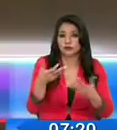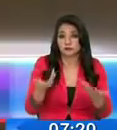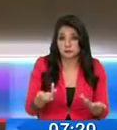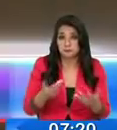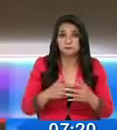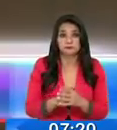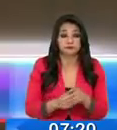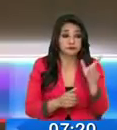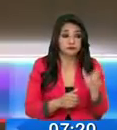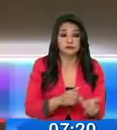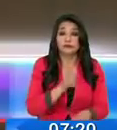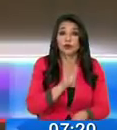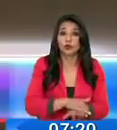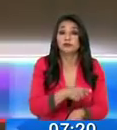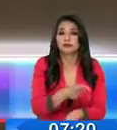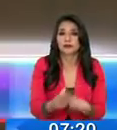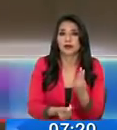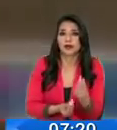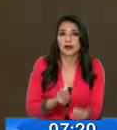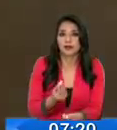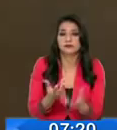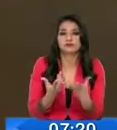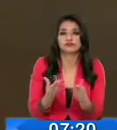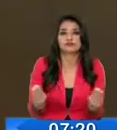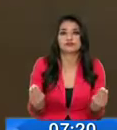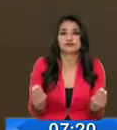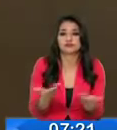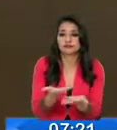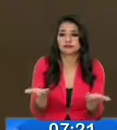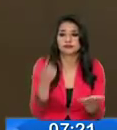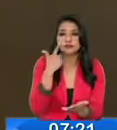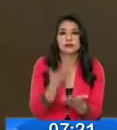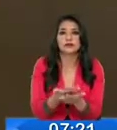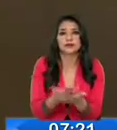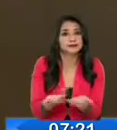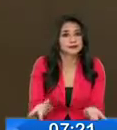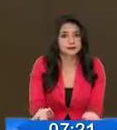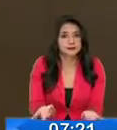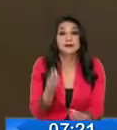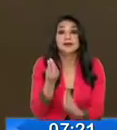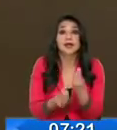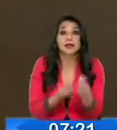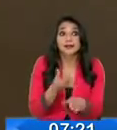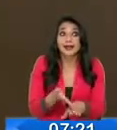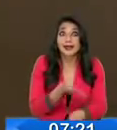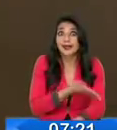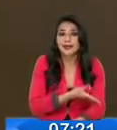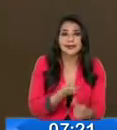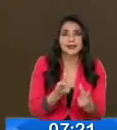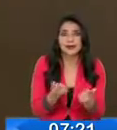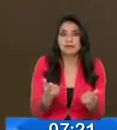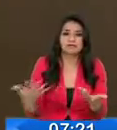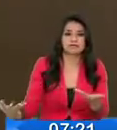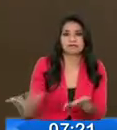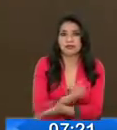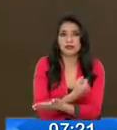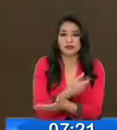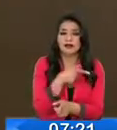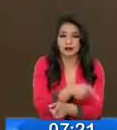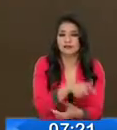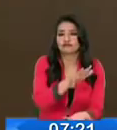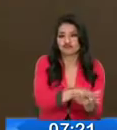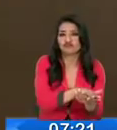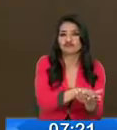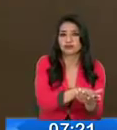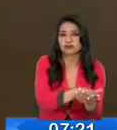quien comete este delito lo que va a querer es desaparecer las evidencias del mismo. Y lo que hacemos es que se haga una aplicación